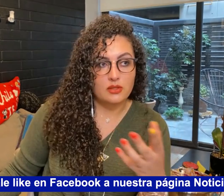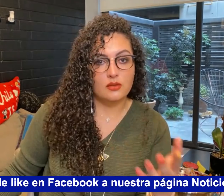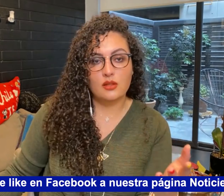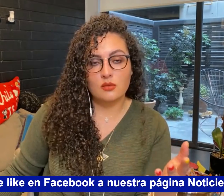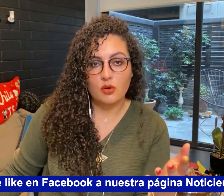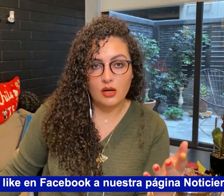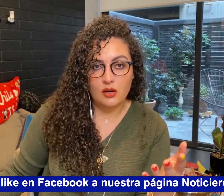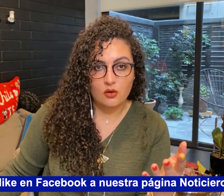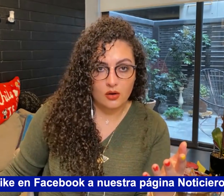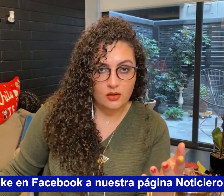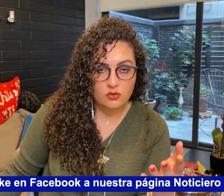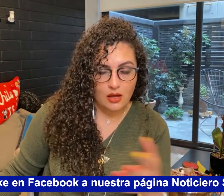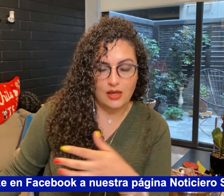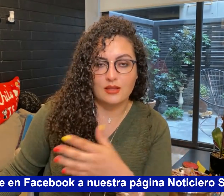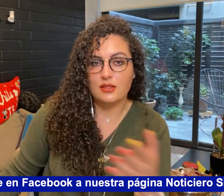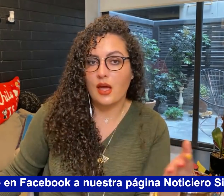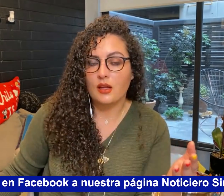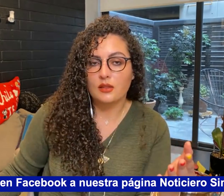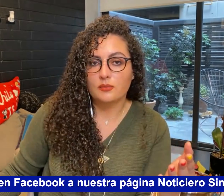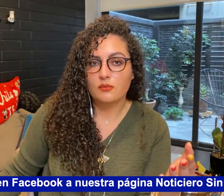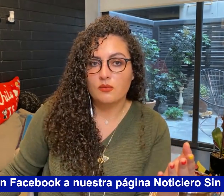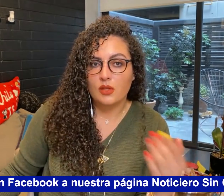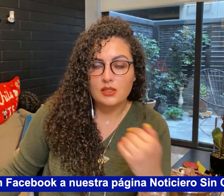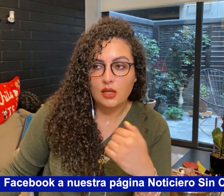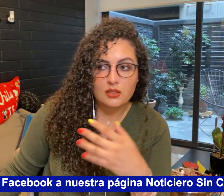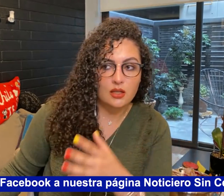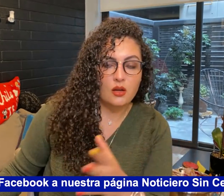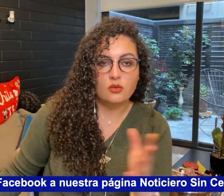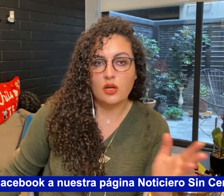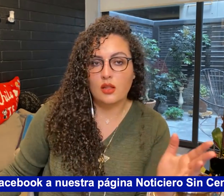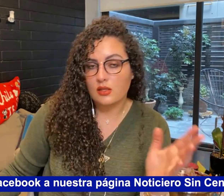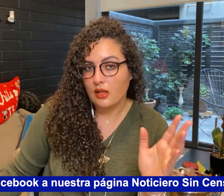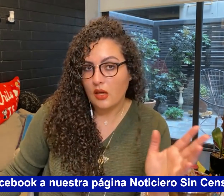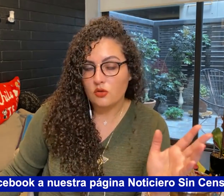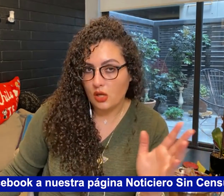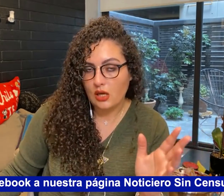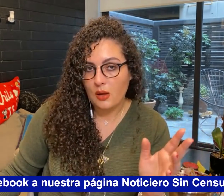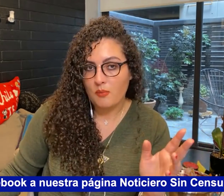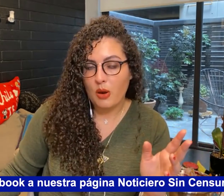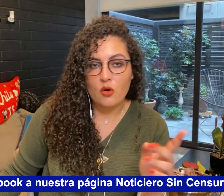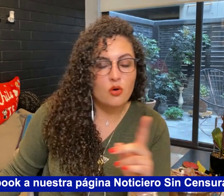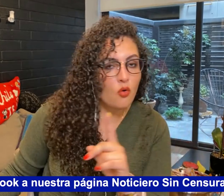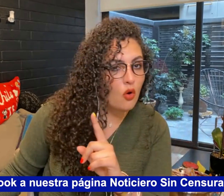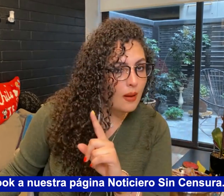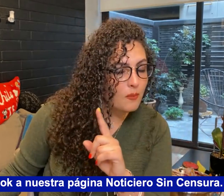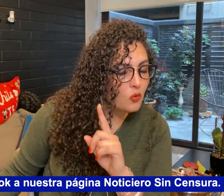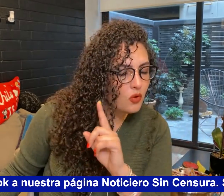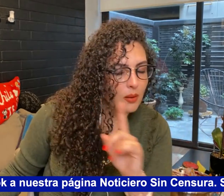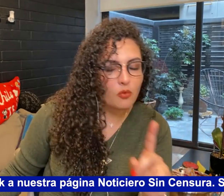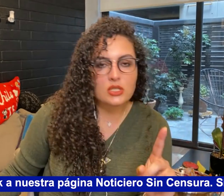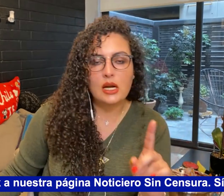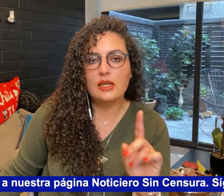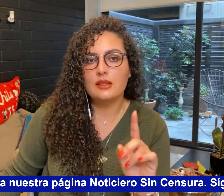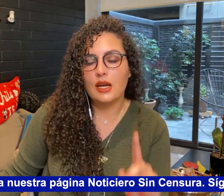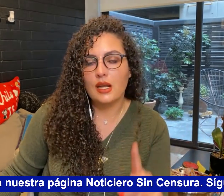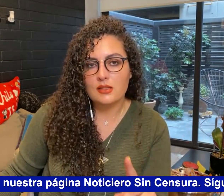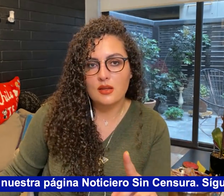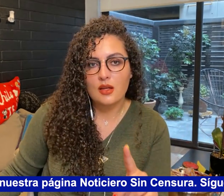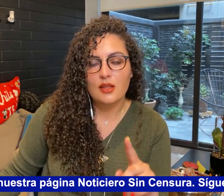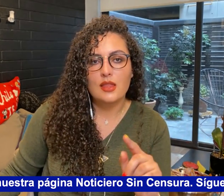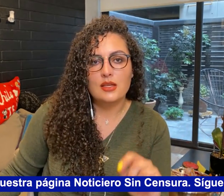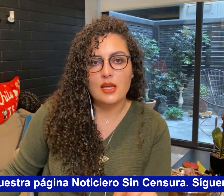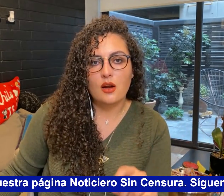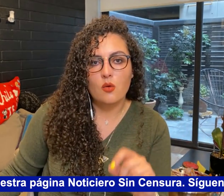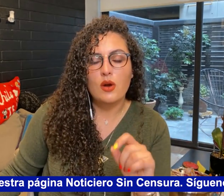a los representantes de Morena en el Congreso, a quien sea, dicen que están en contra de ellos, sí, pero nunca muestran el